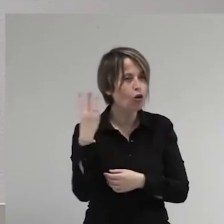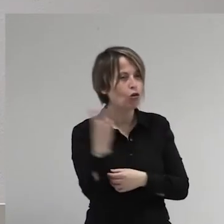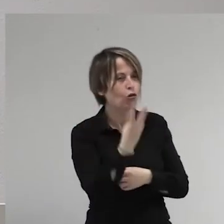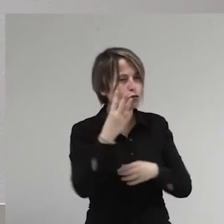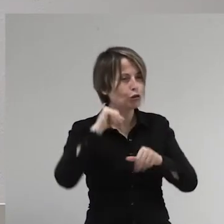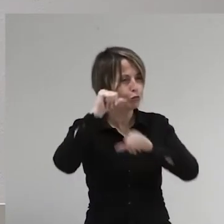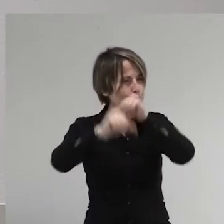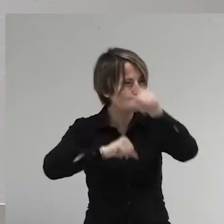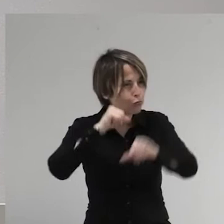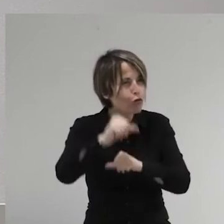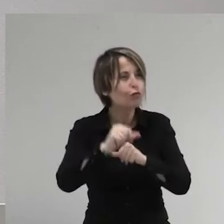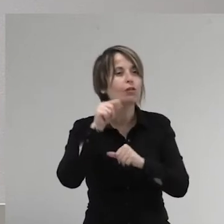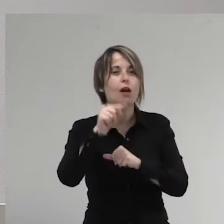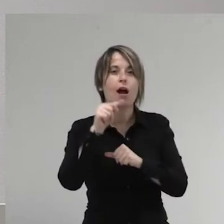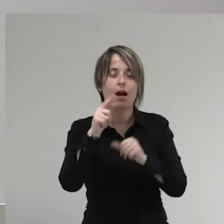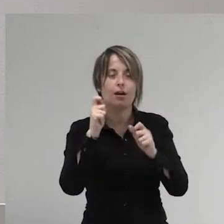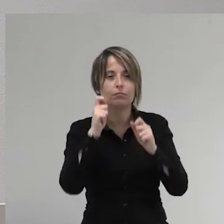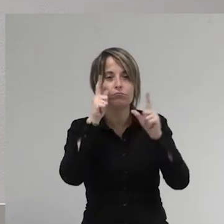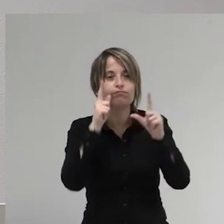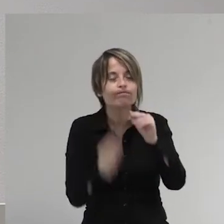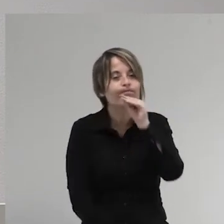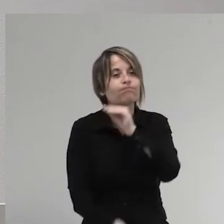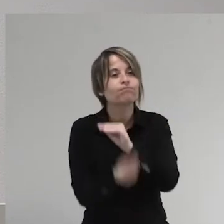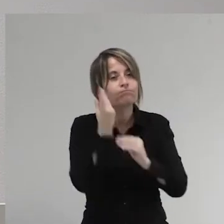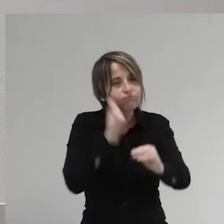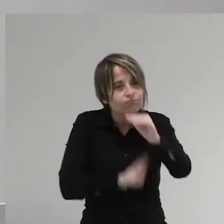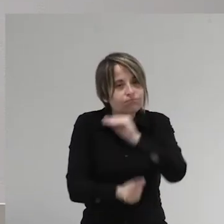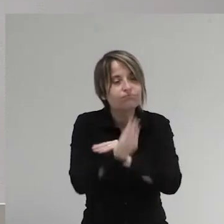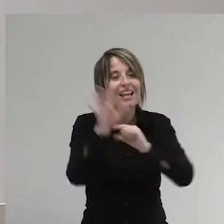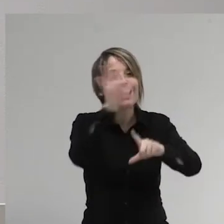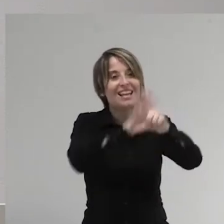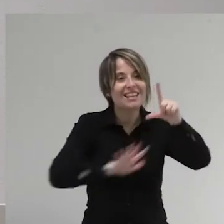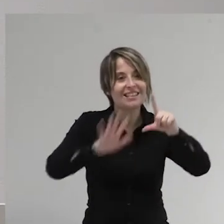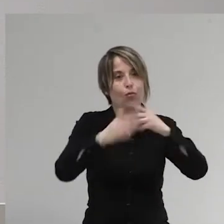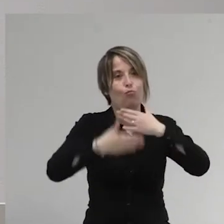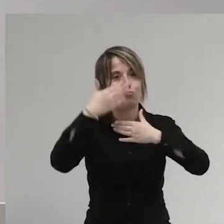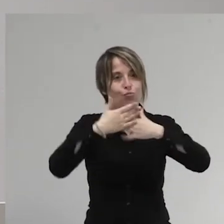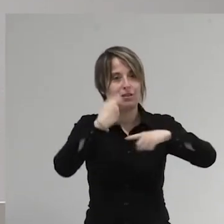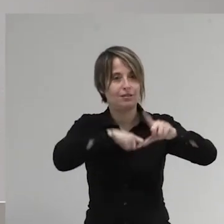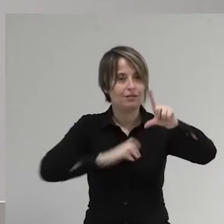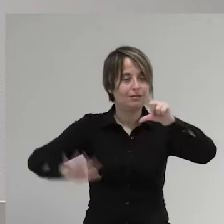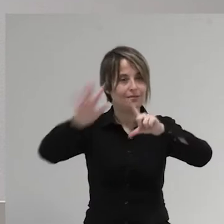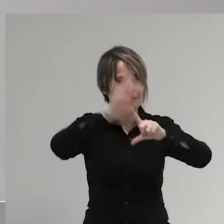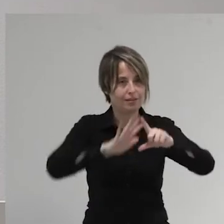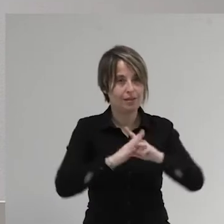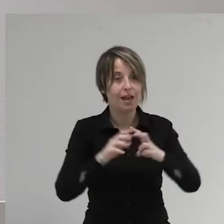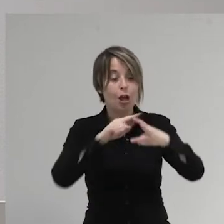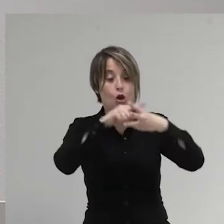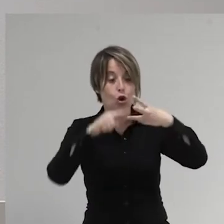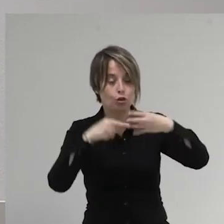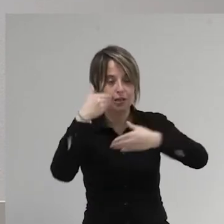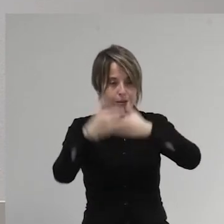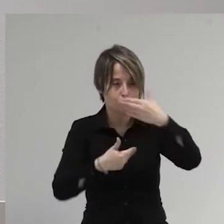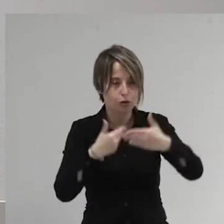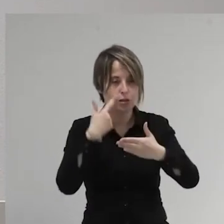procesos principales que dieron lugar al nacimiento de lo que se considera el Estado español moderno. Tres procesos de robo